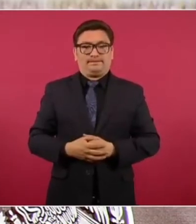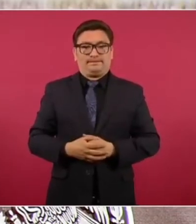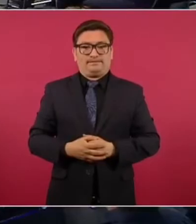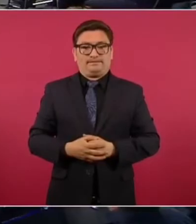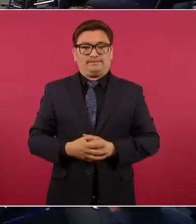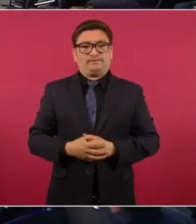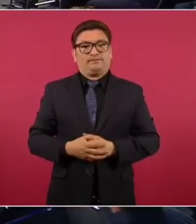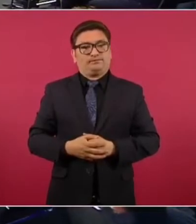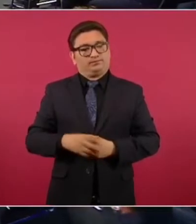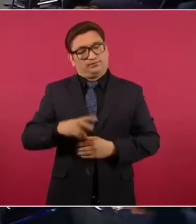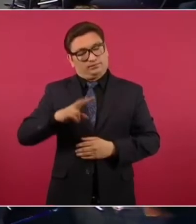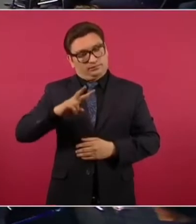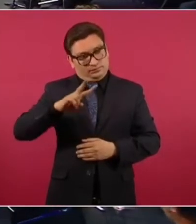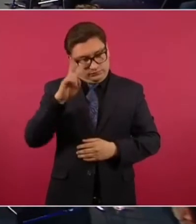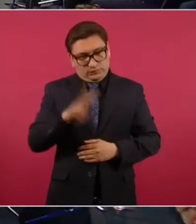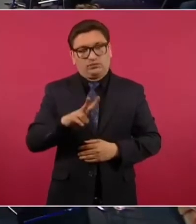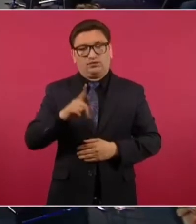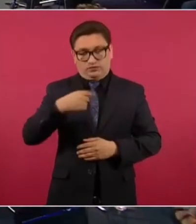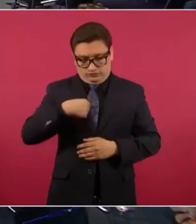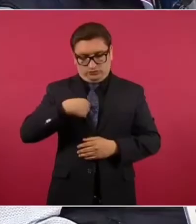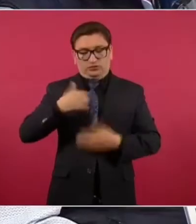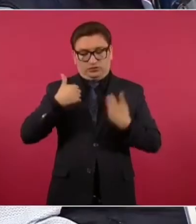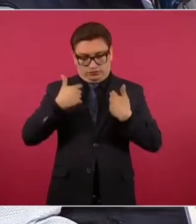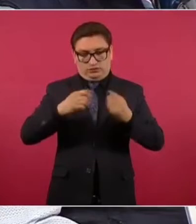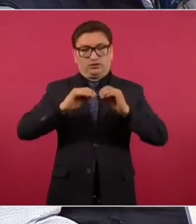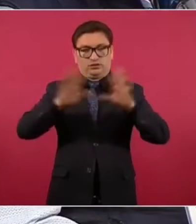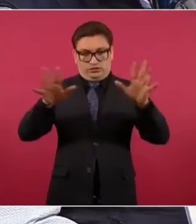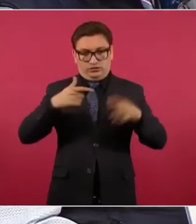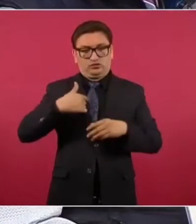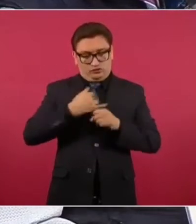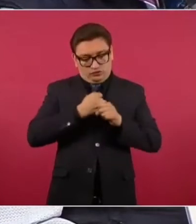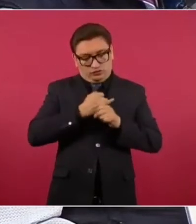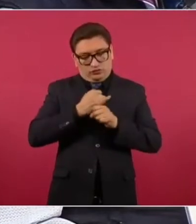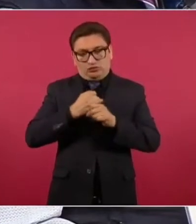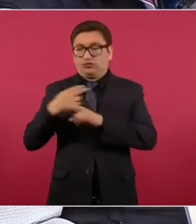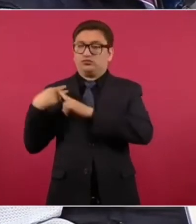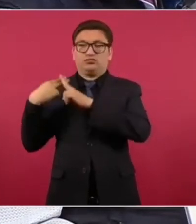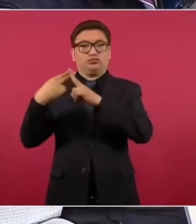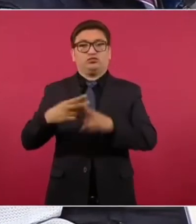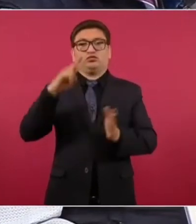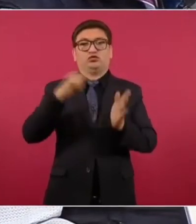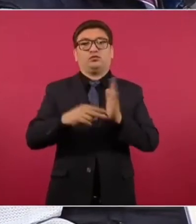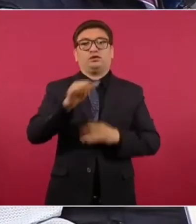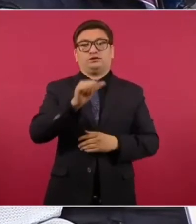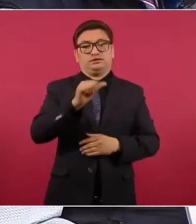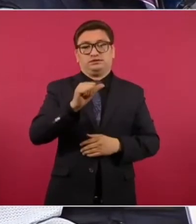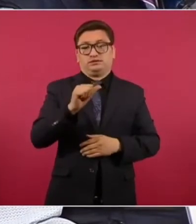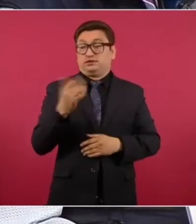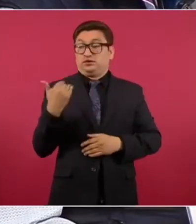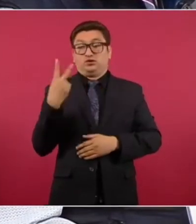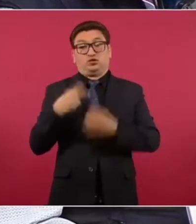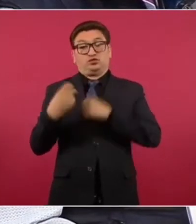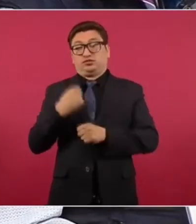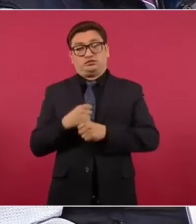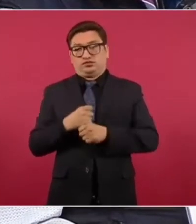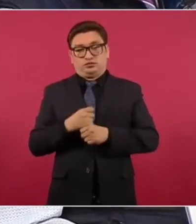De verdad, lo tengo perfectamente claro. Tengo haciendo documentación del tema desde el 2016, no de estos 2 años. Por